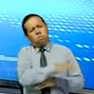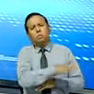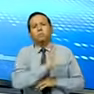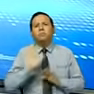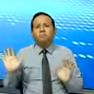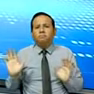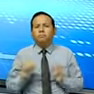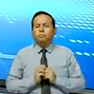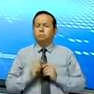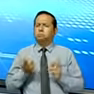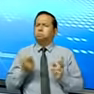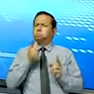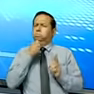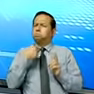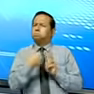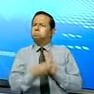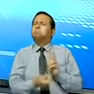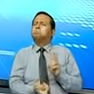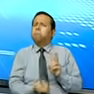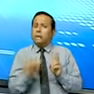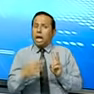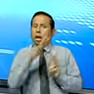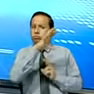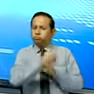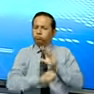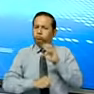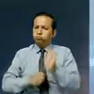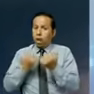Las motivaciones están aún en investigación.